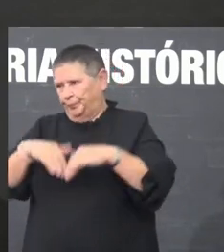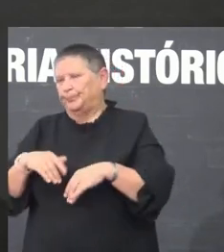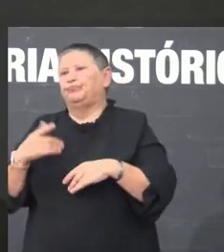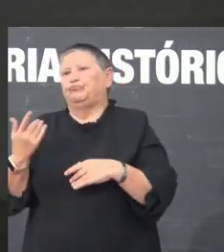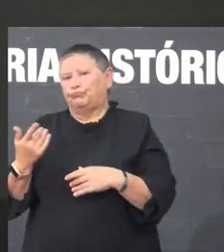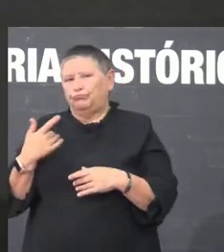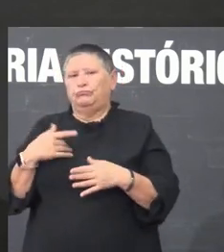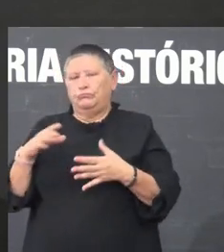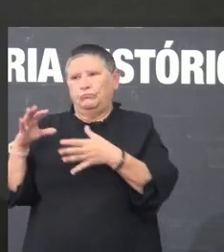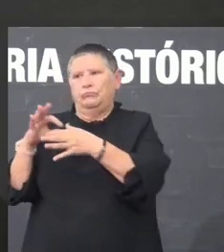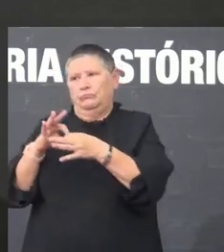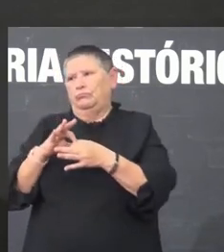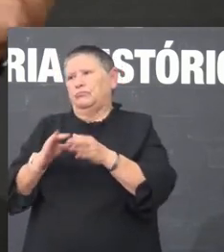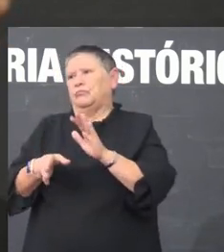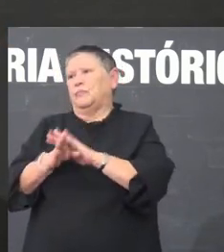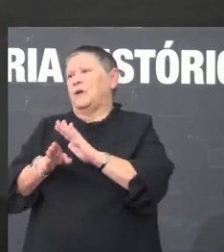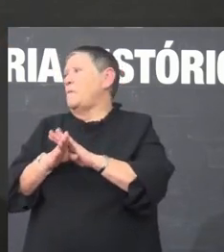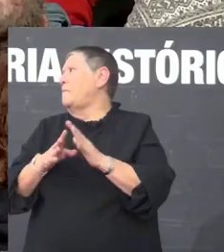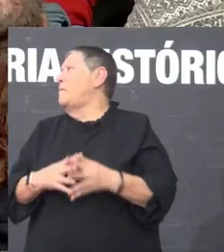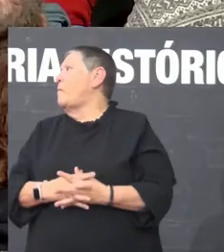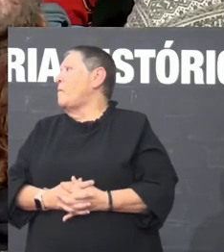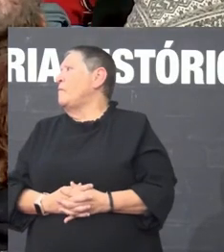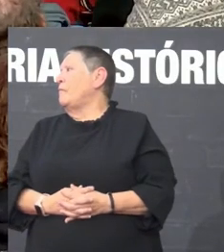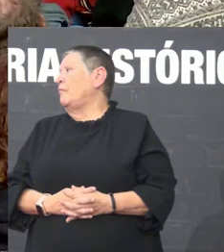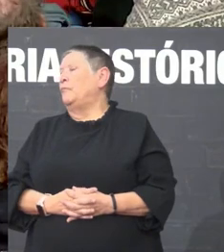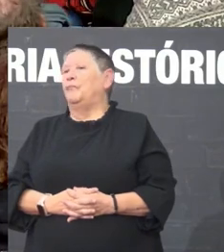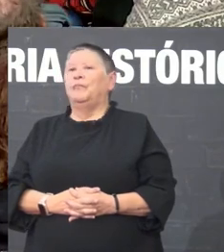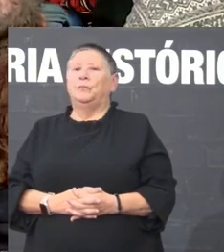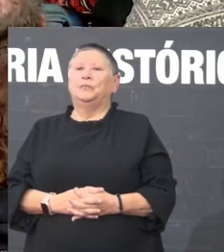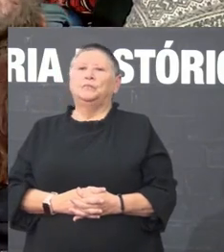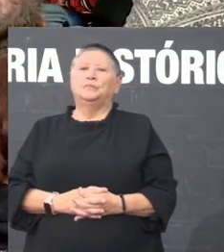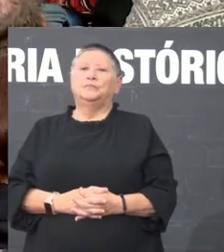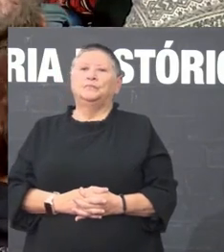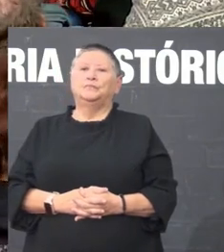nacionalista para apoyarse unos a otros.